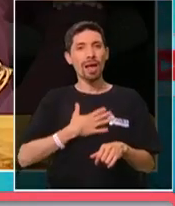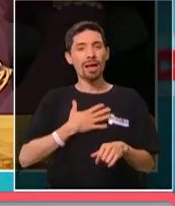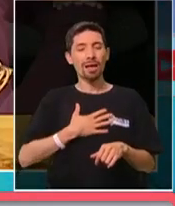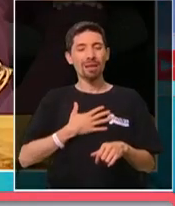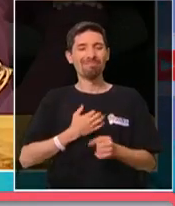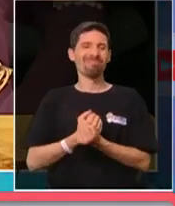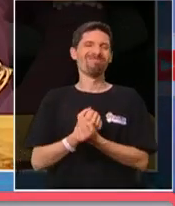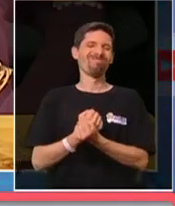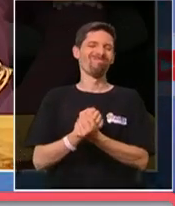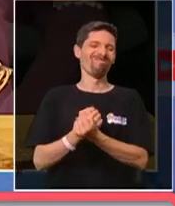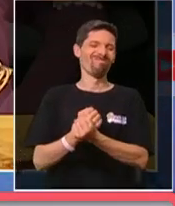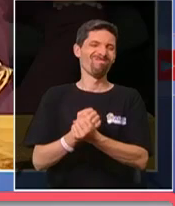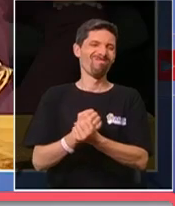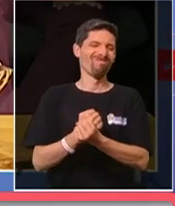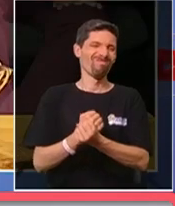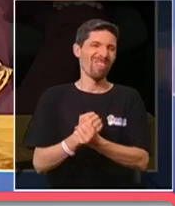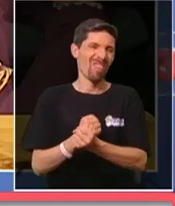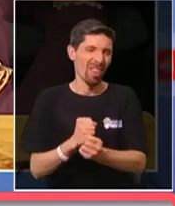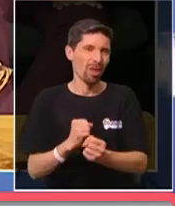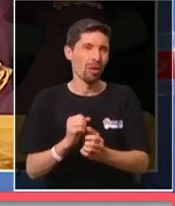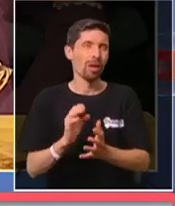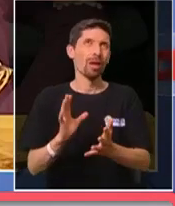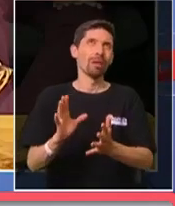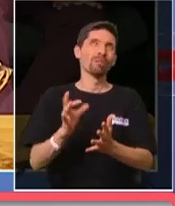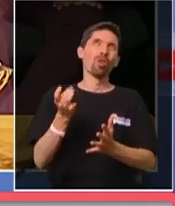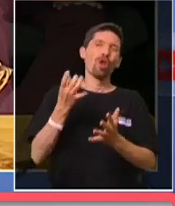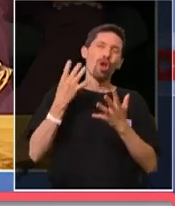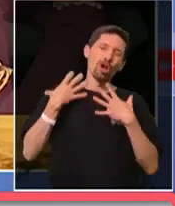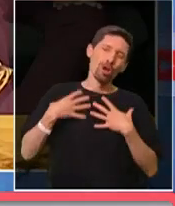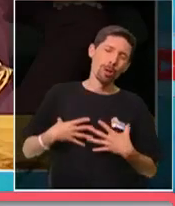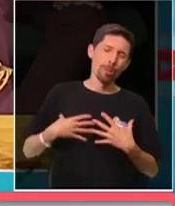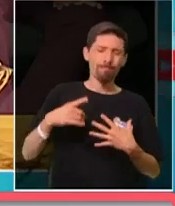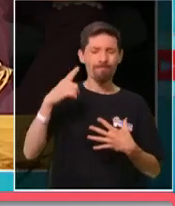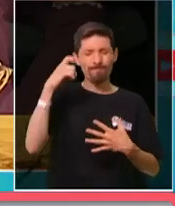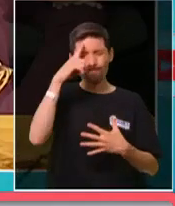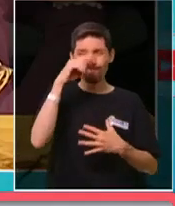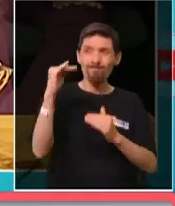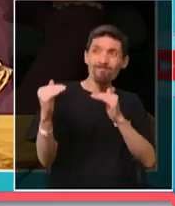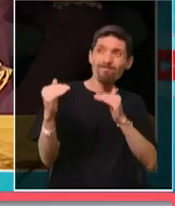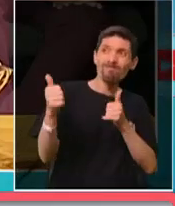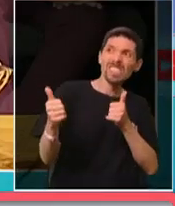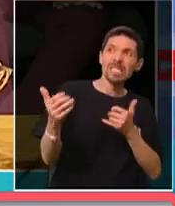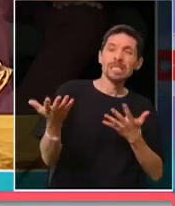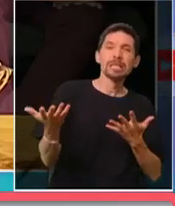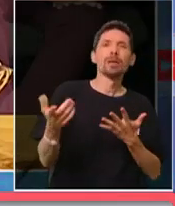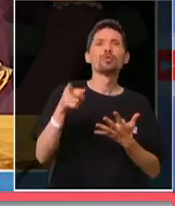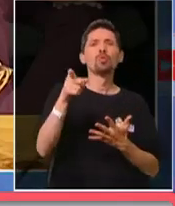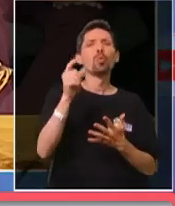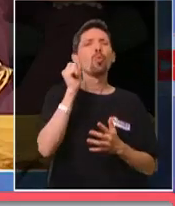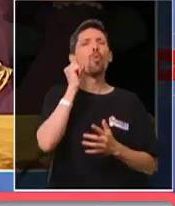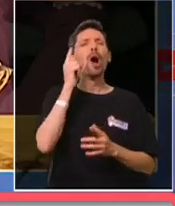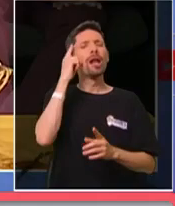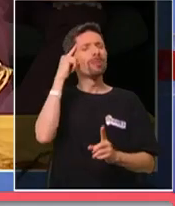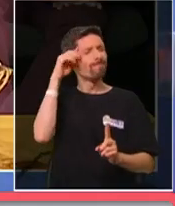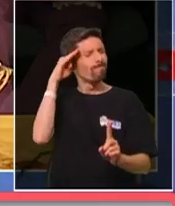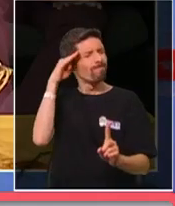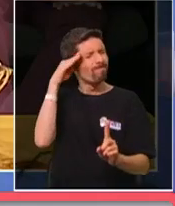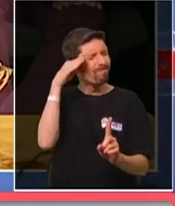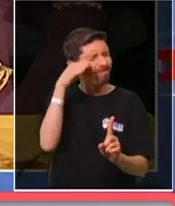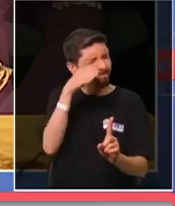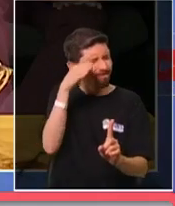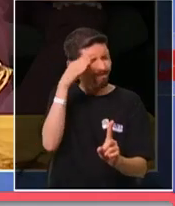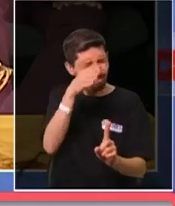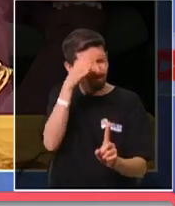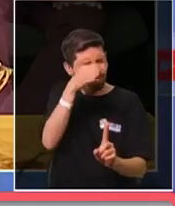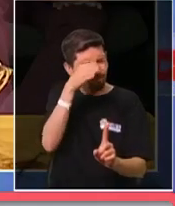dolor, ves que obviamente hay dificultades con respecto a los demás competidores. ¿A qué te aferras? ¿Qué es lo que haces para salir adelante